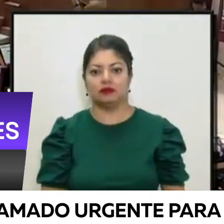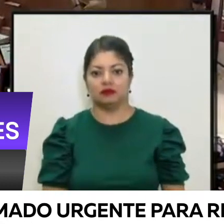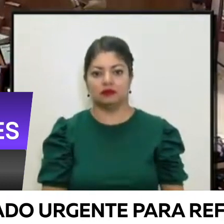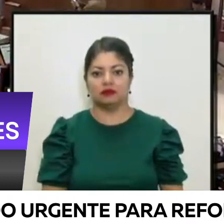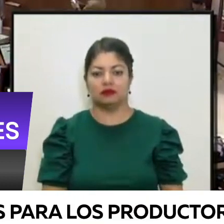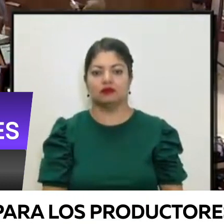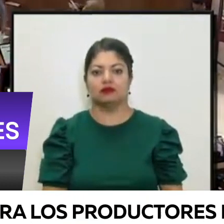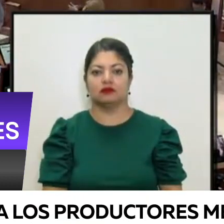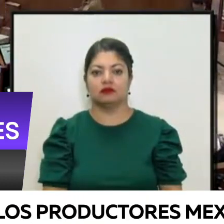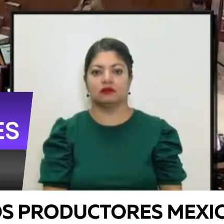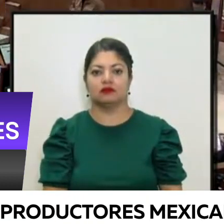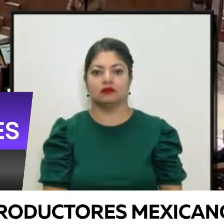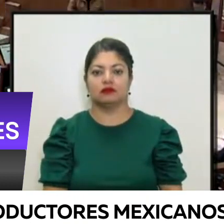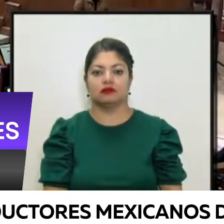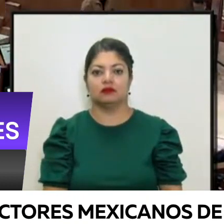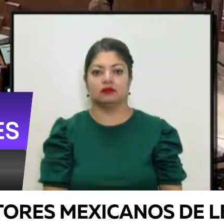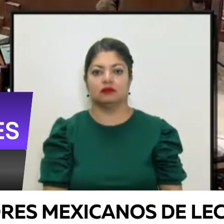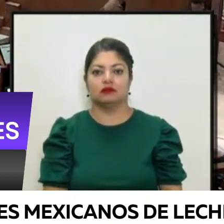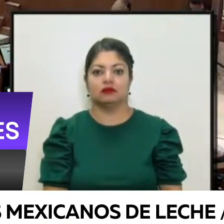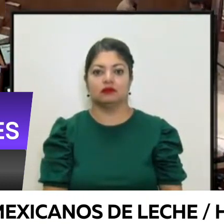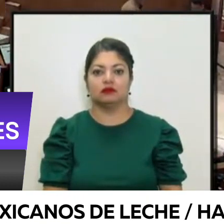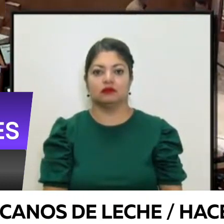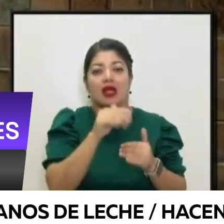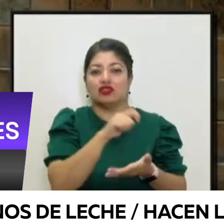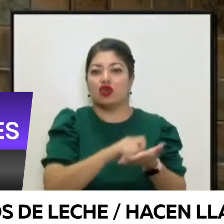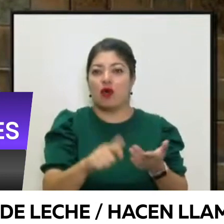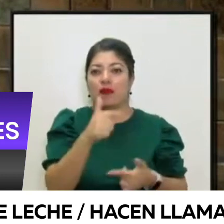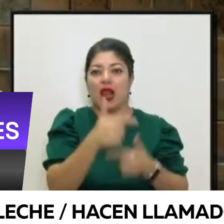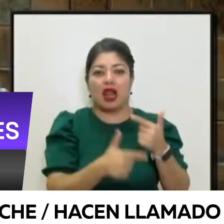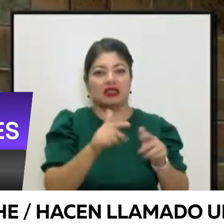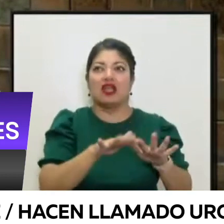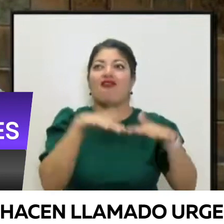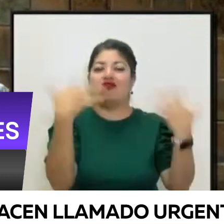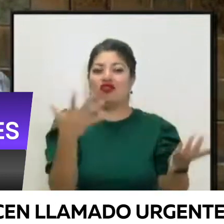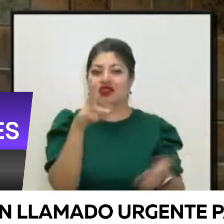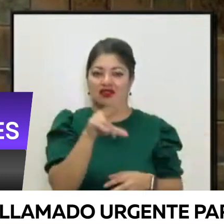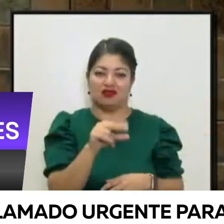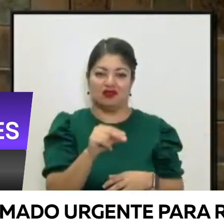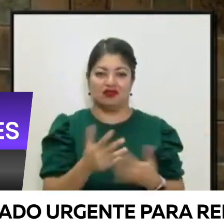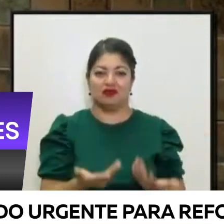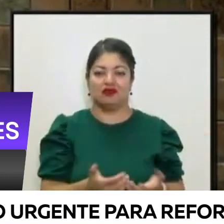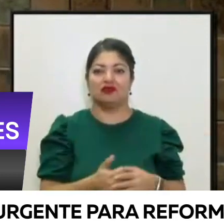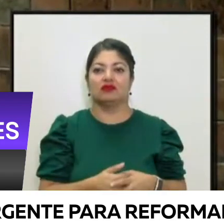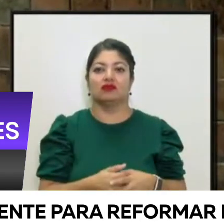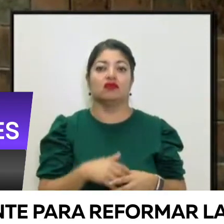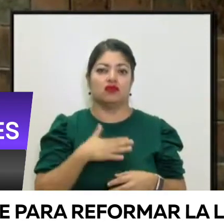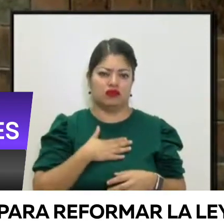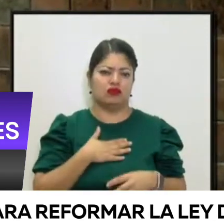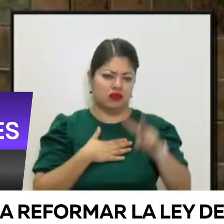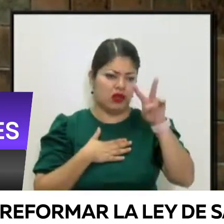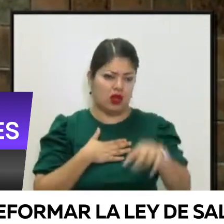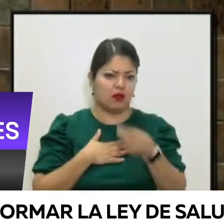favorecer tanto la salud de la población, la situación económica del sector productor de leche nacional, las economías locales y un mejor desarrollo